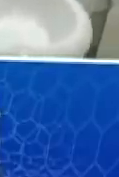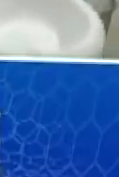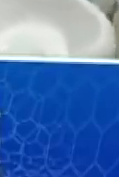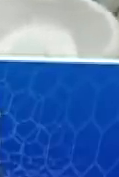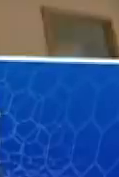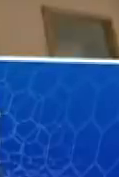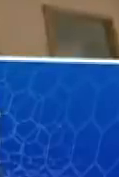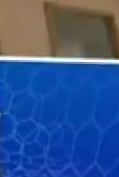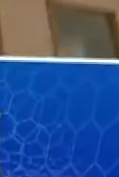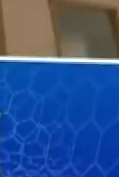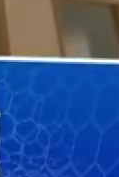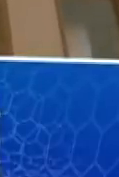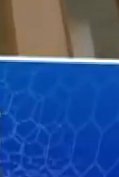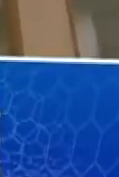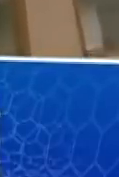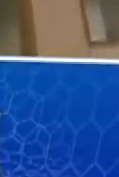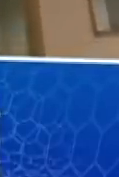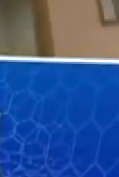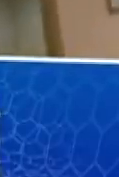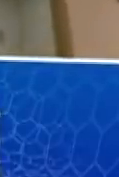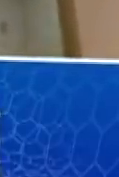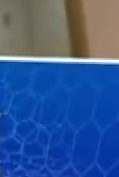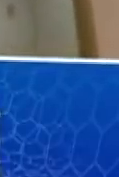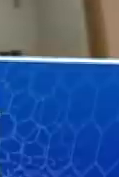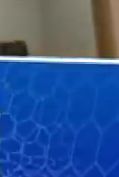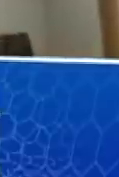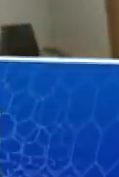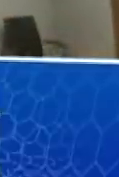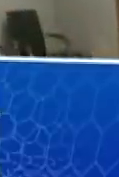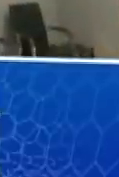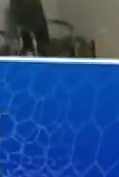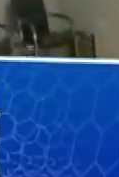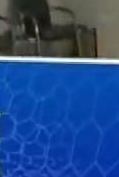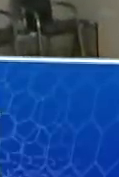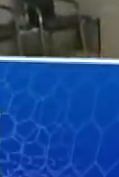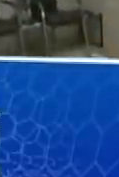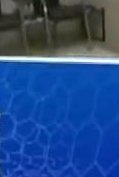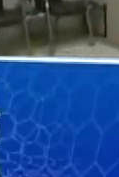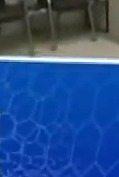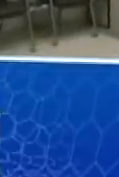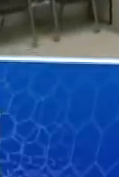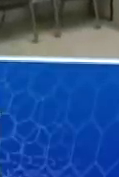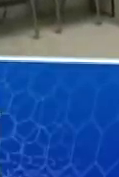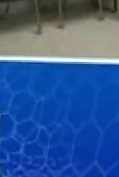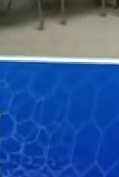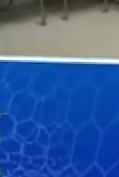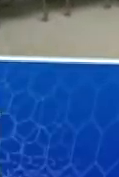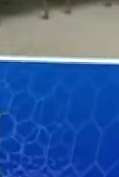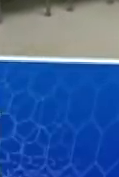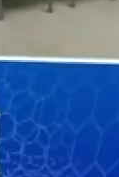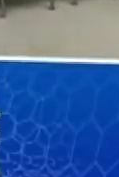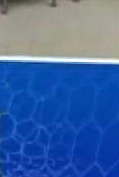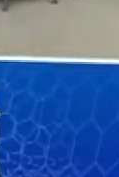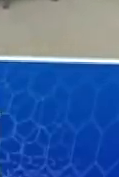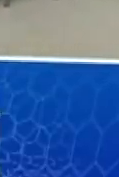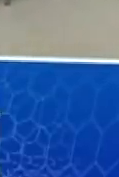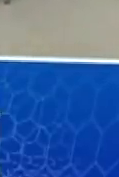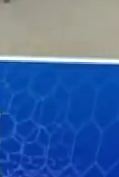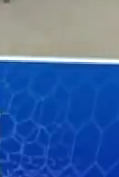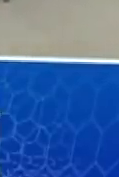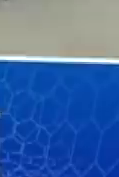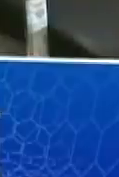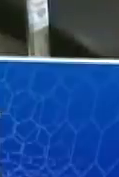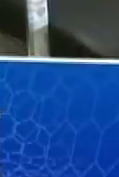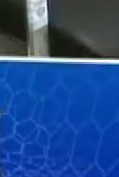permanente. Ese debe ser nuestro norte. Y le agradezco al pueblo de Monagas